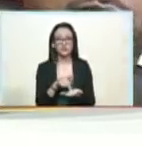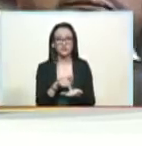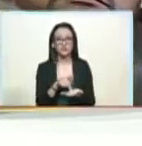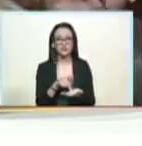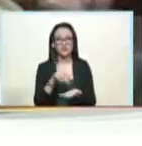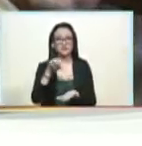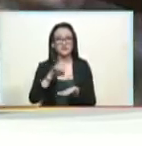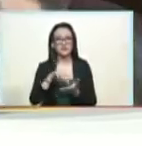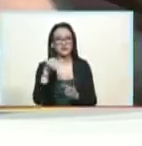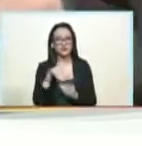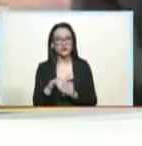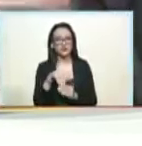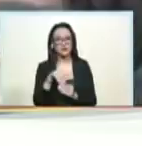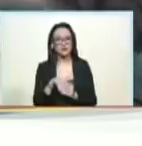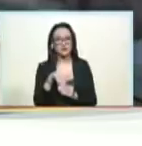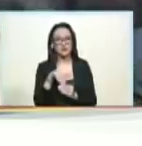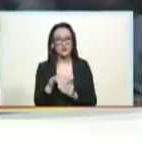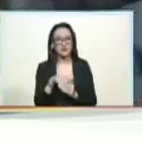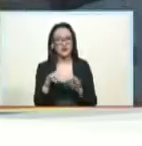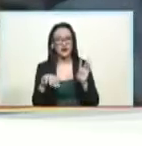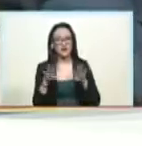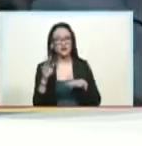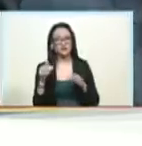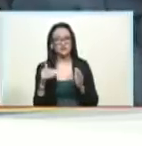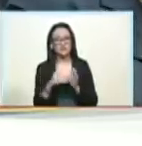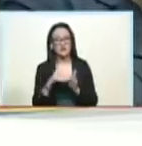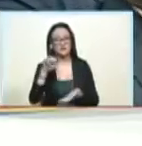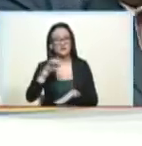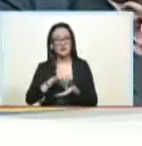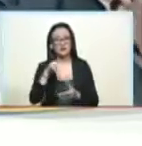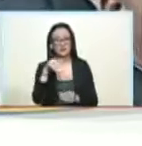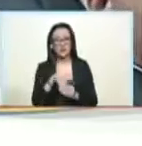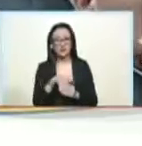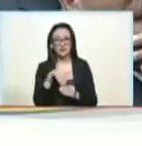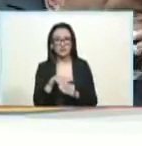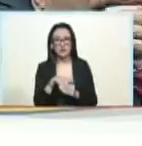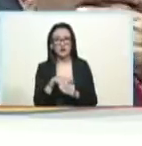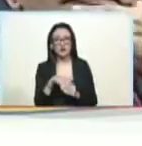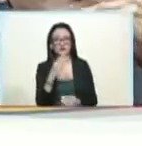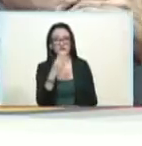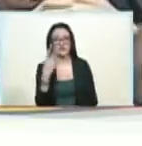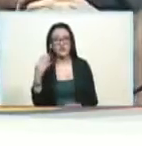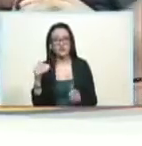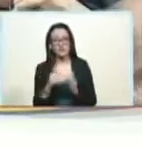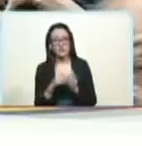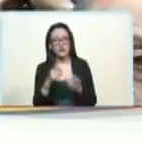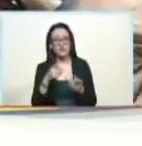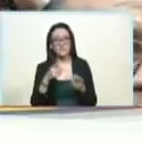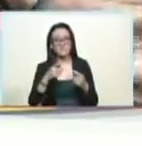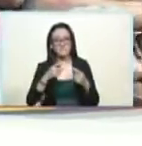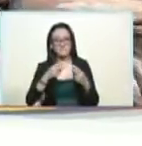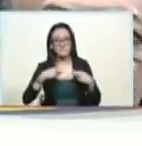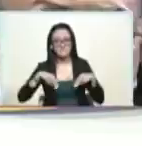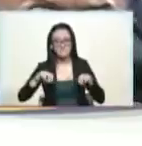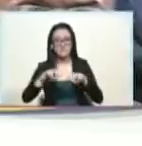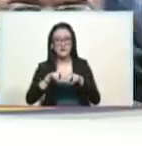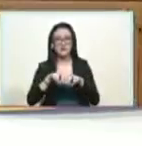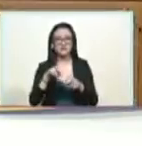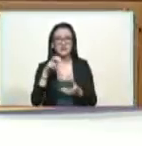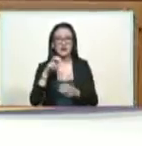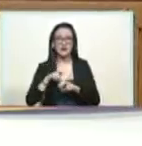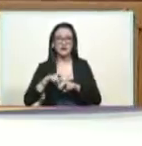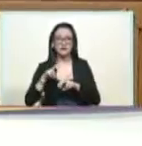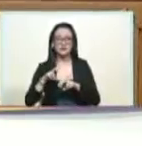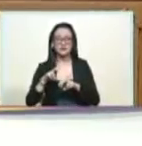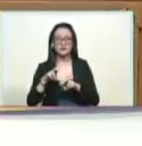a los centros electorales, 14.000 centros electorales, a las 34.000 mesas electorales, y allí